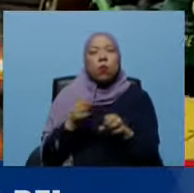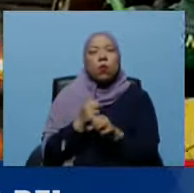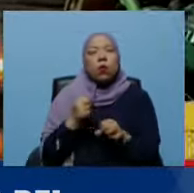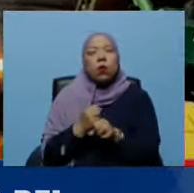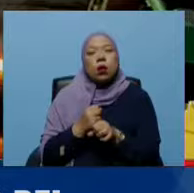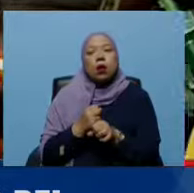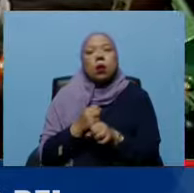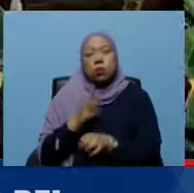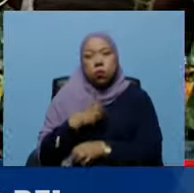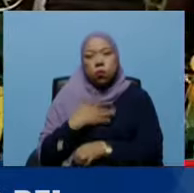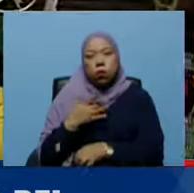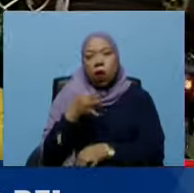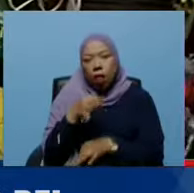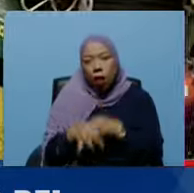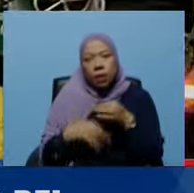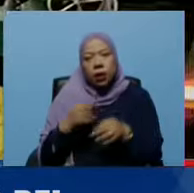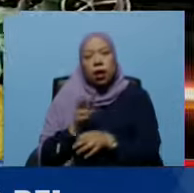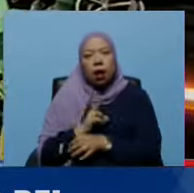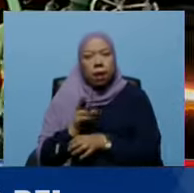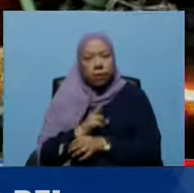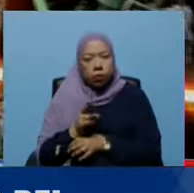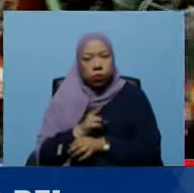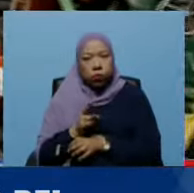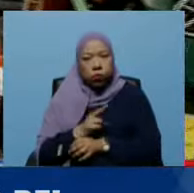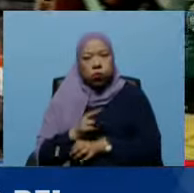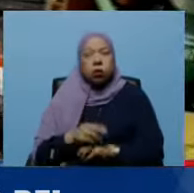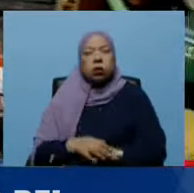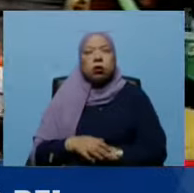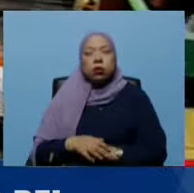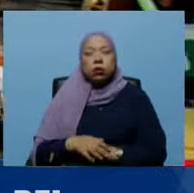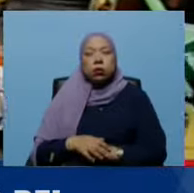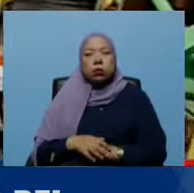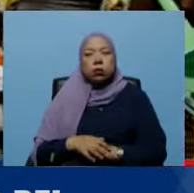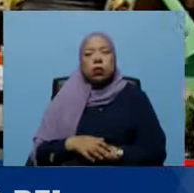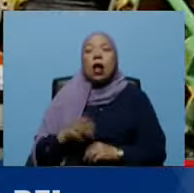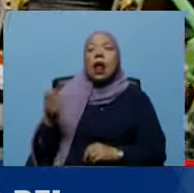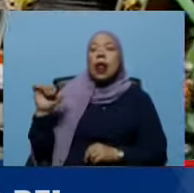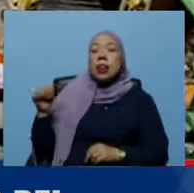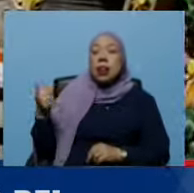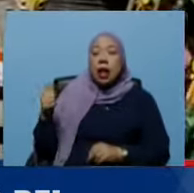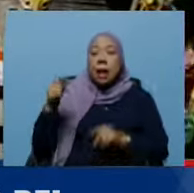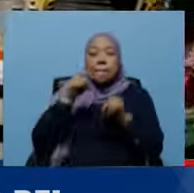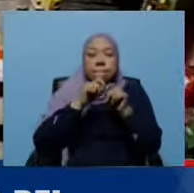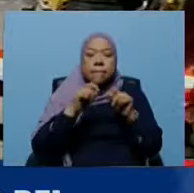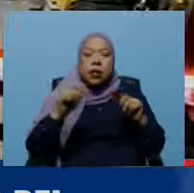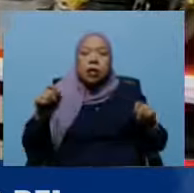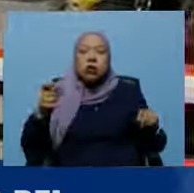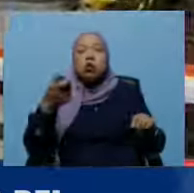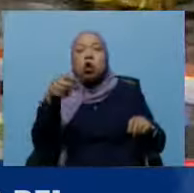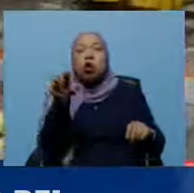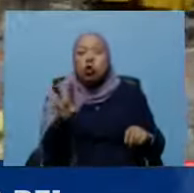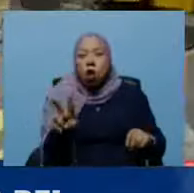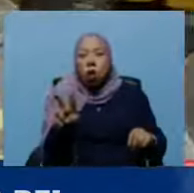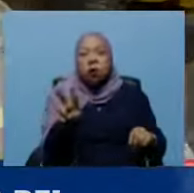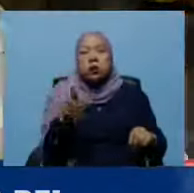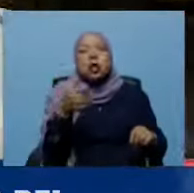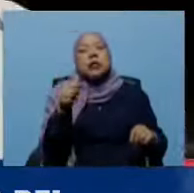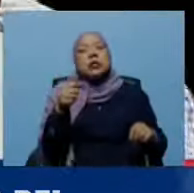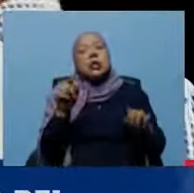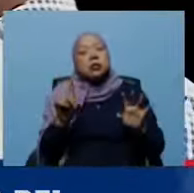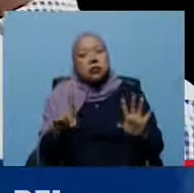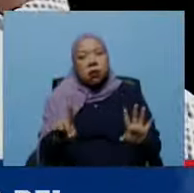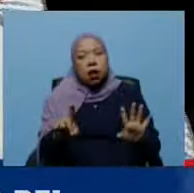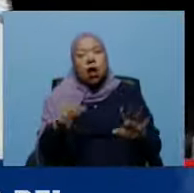puedes decir y detallar cuáles son esas medidas. Tenemos barra de 10 milímetros, 12 milímetros,